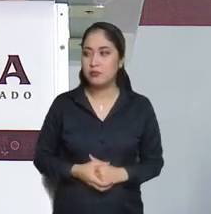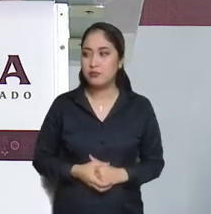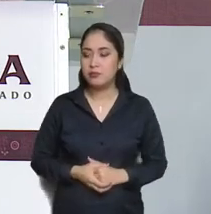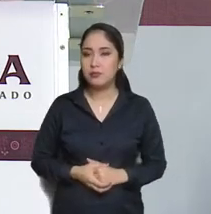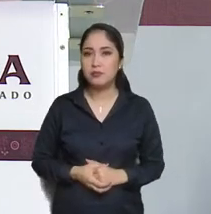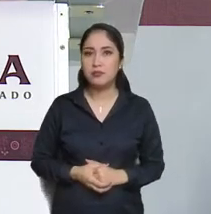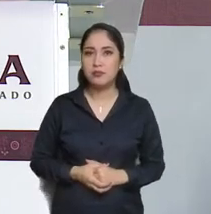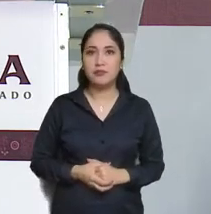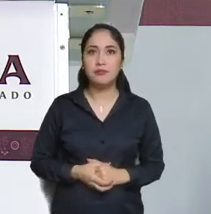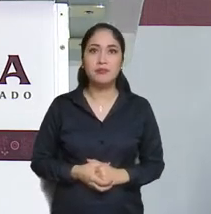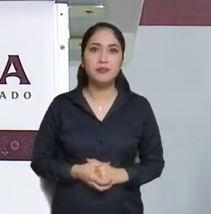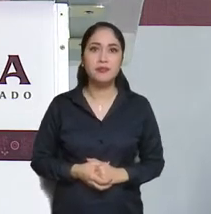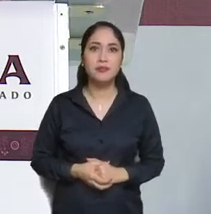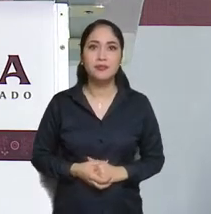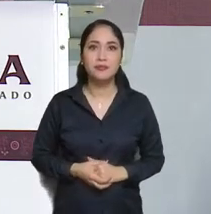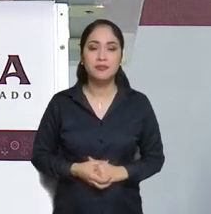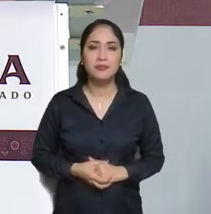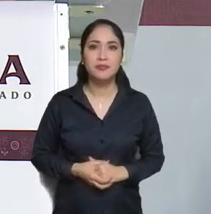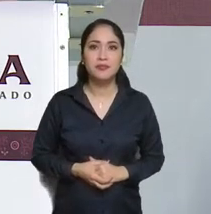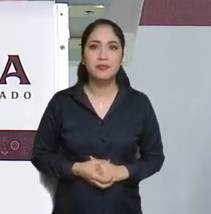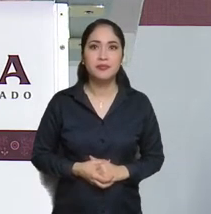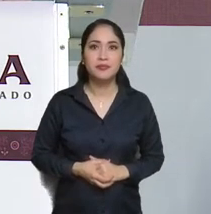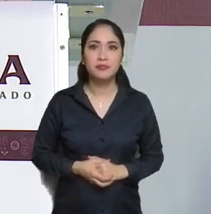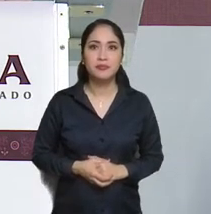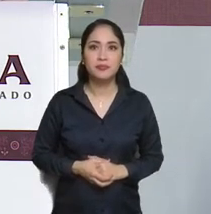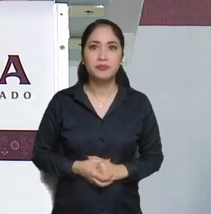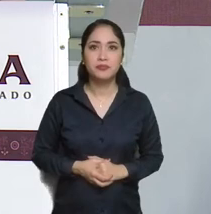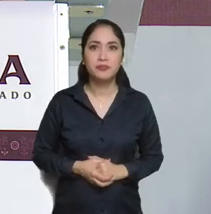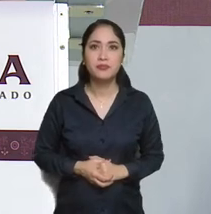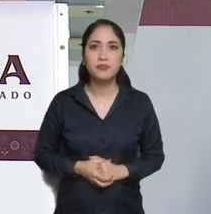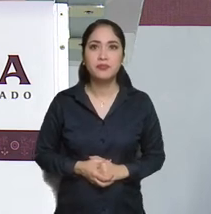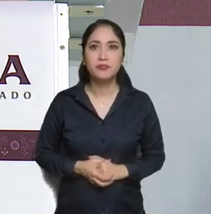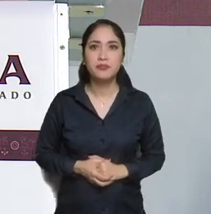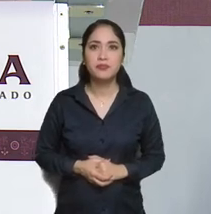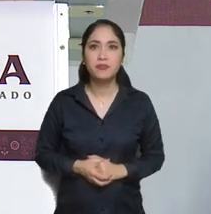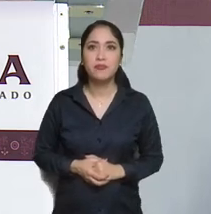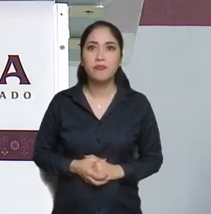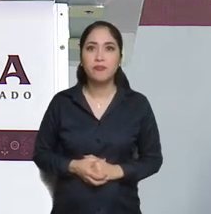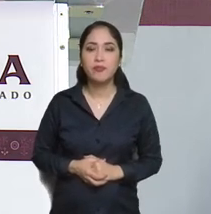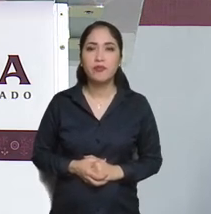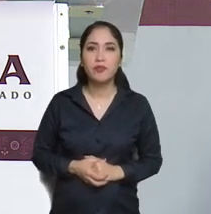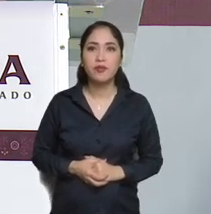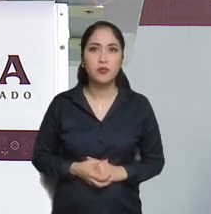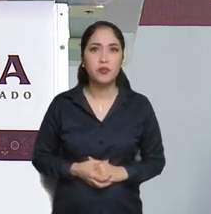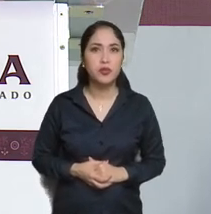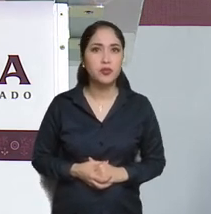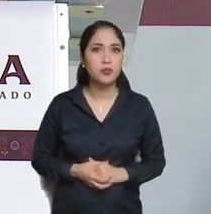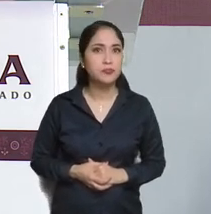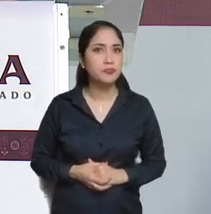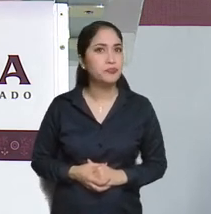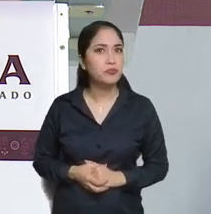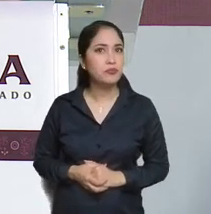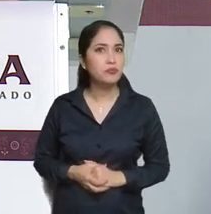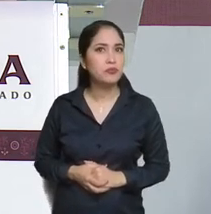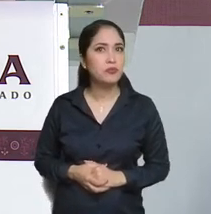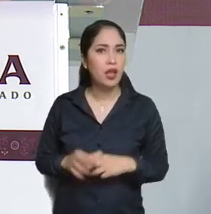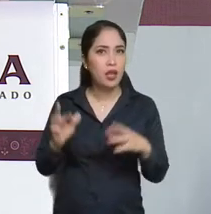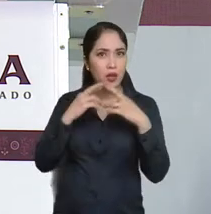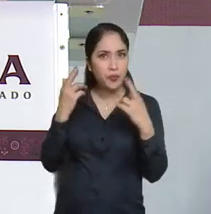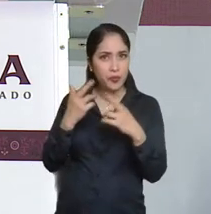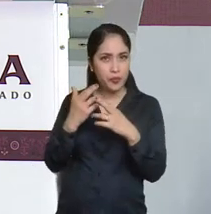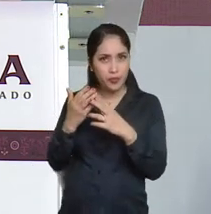Atendiendo los compromisos que se asumieron en la más reciente sesión del Sistema